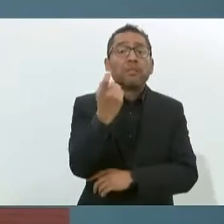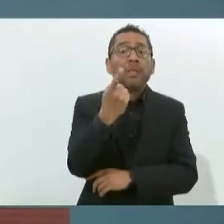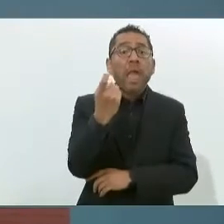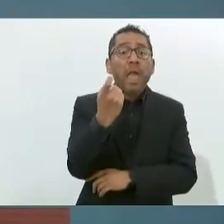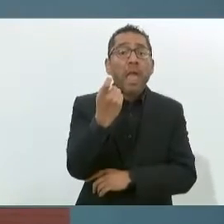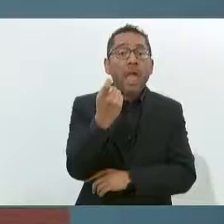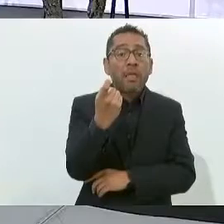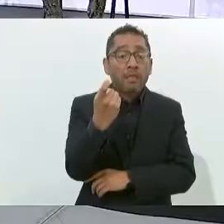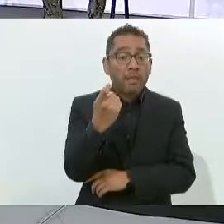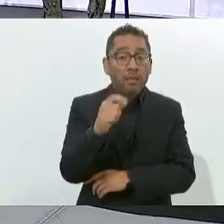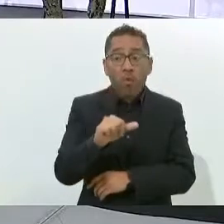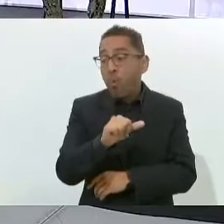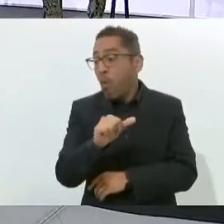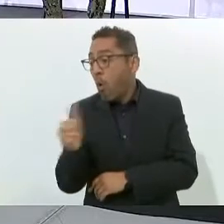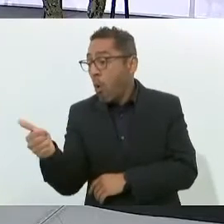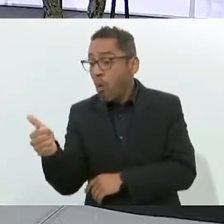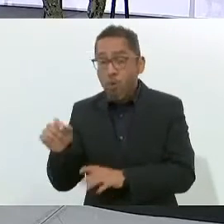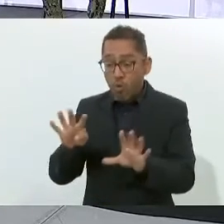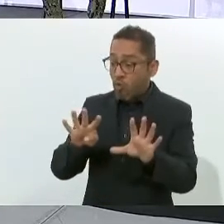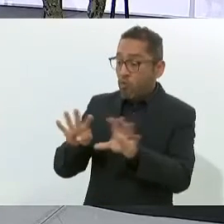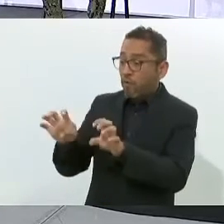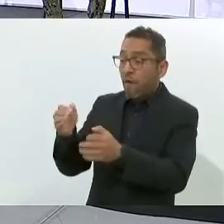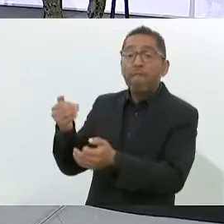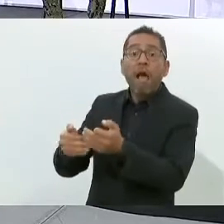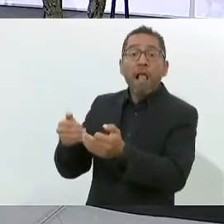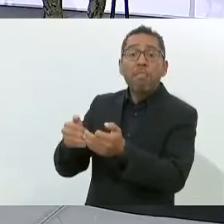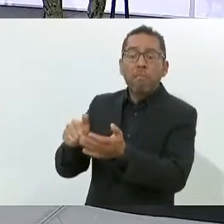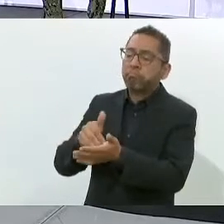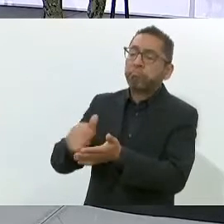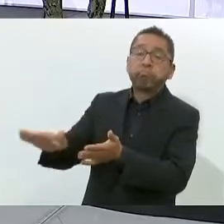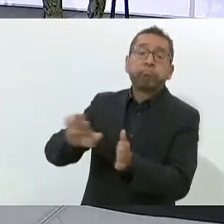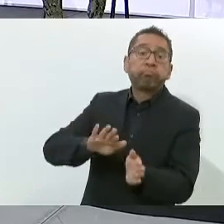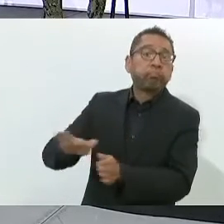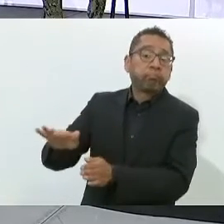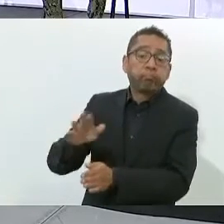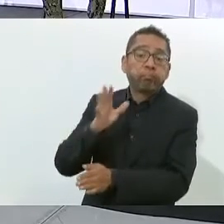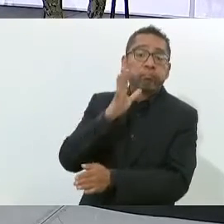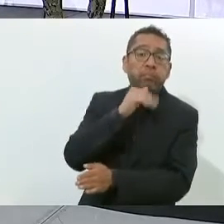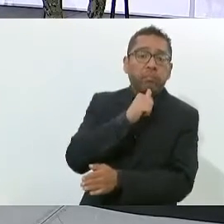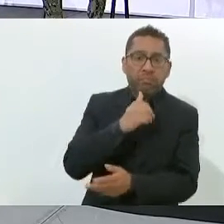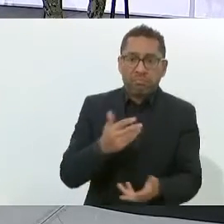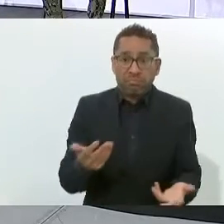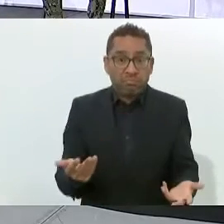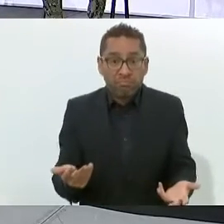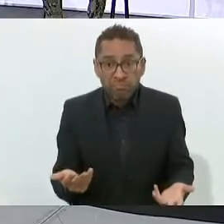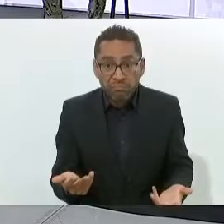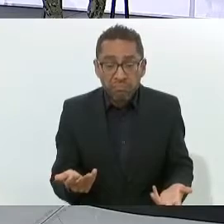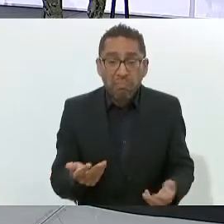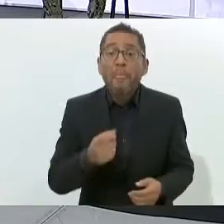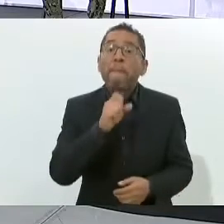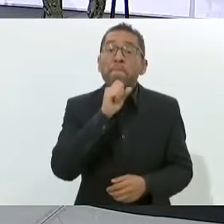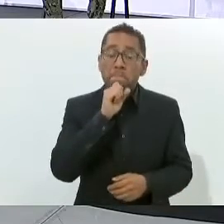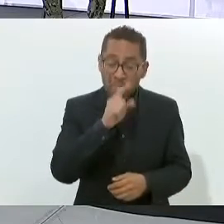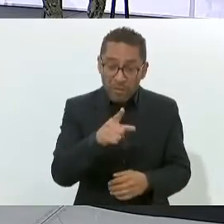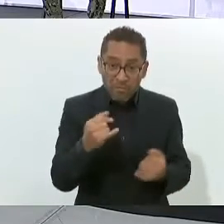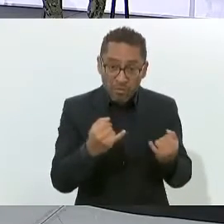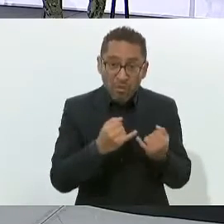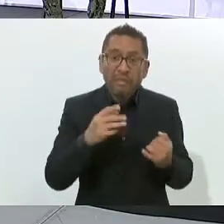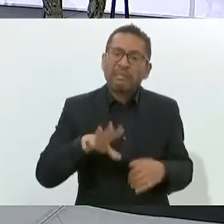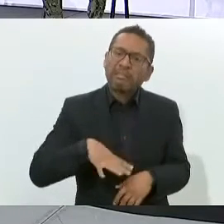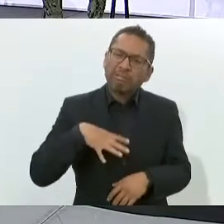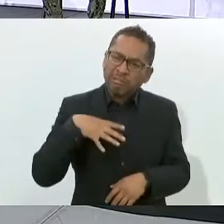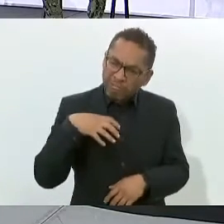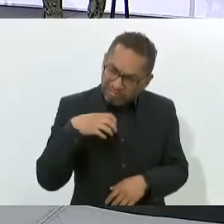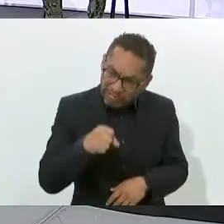rechazaban 900. Y lo mismo cuando con esfuerzo ingresaban